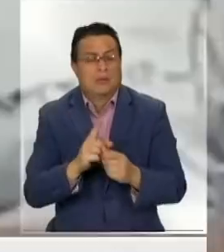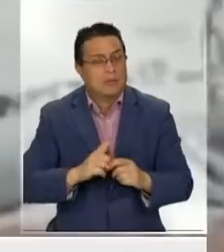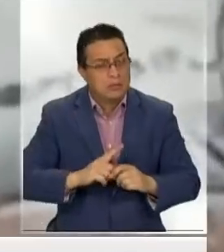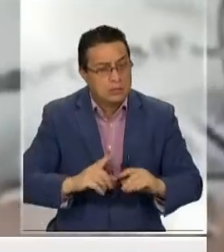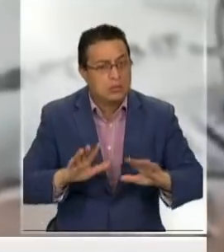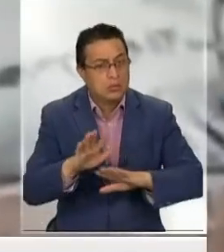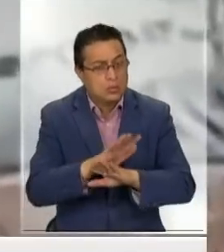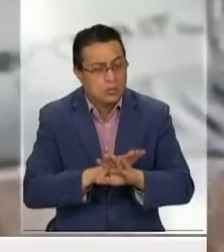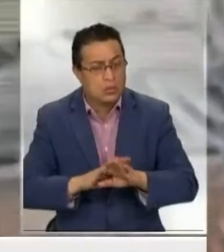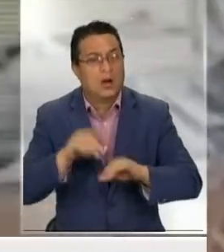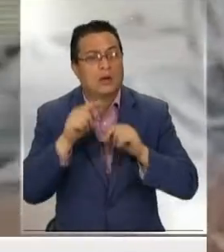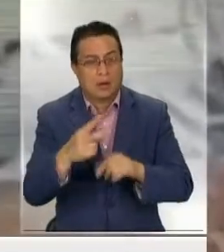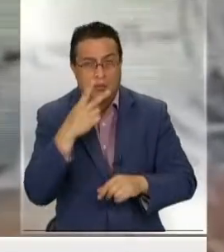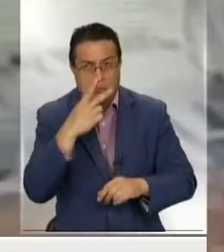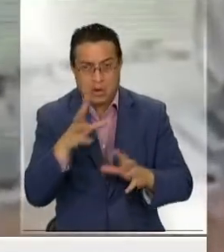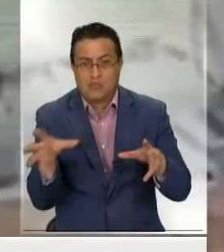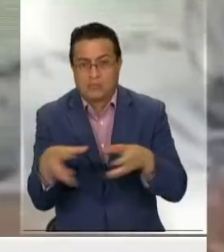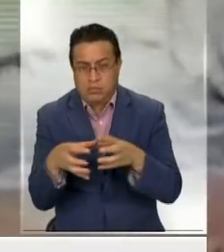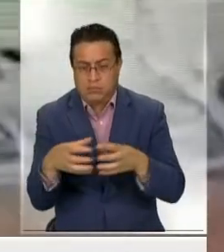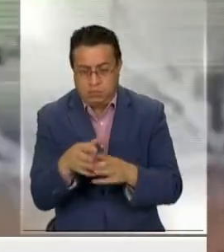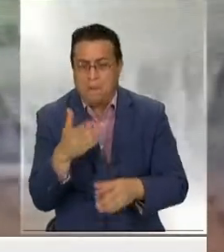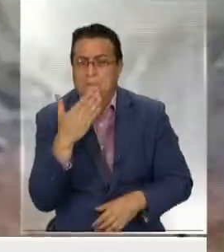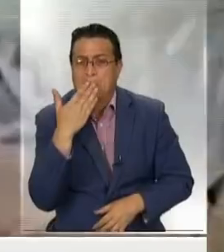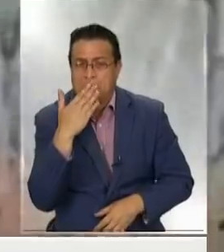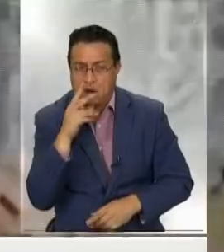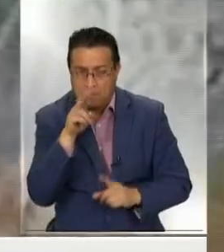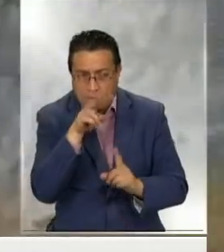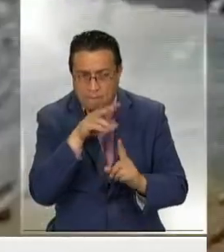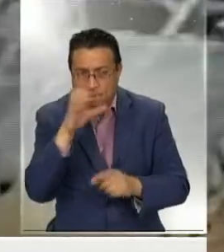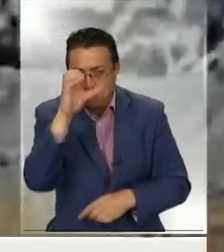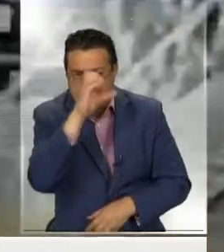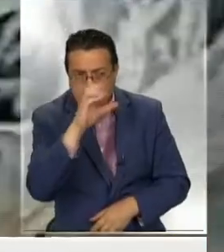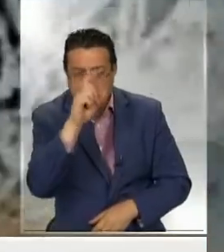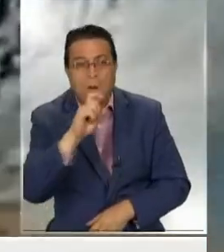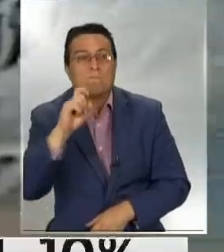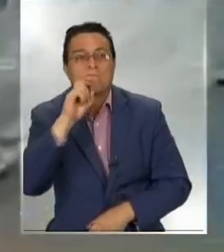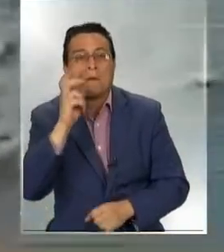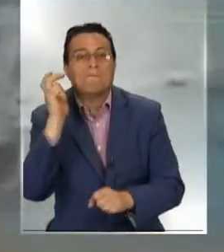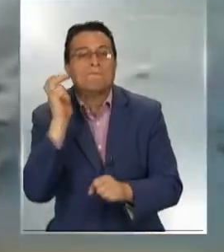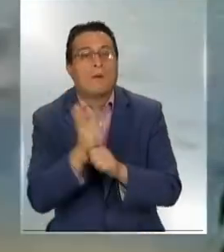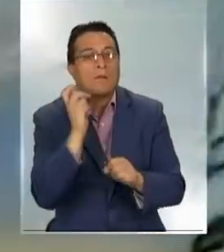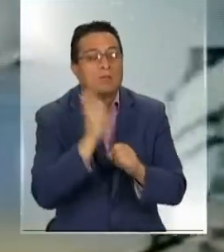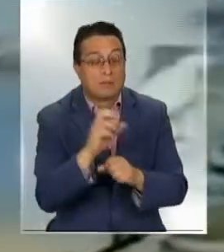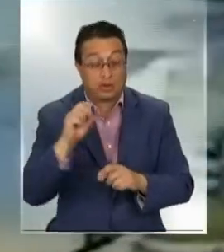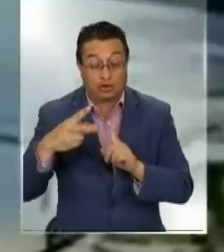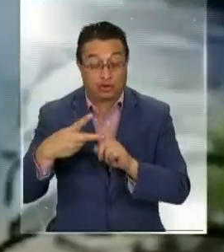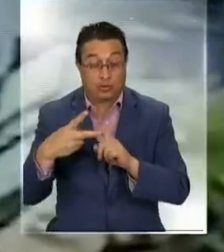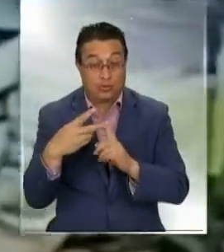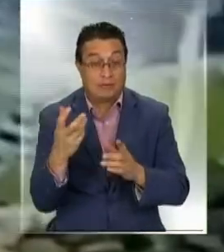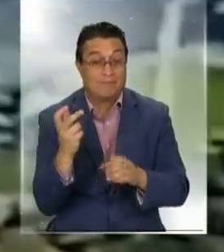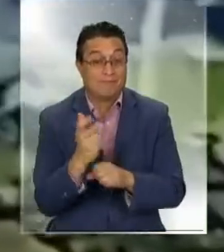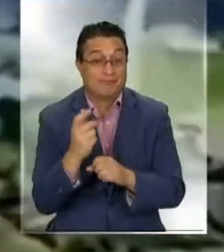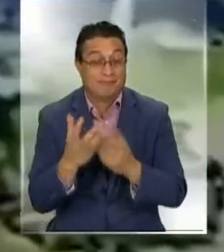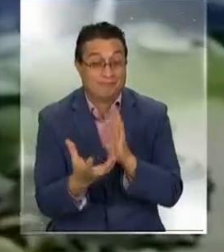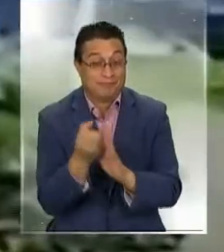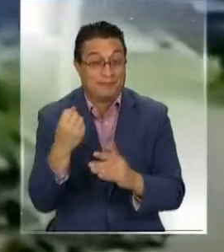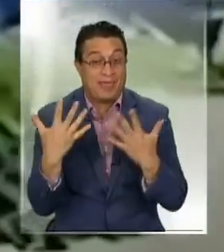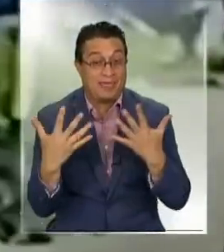caer en la mira de bandas que ya se están preparando para buscar posibles víctimas en este segundo retiro del 10%.